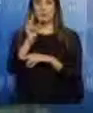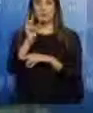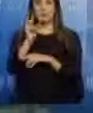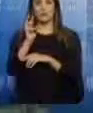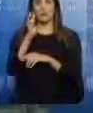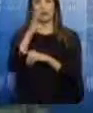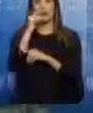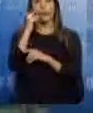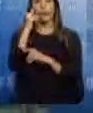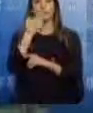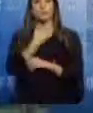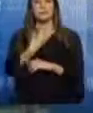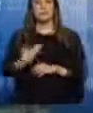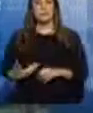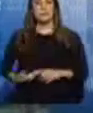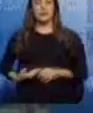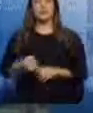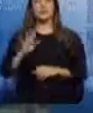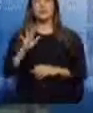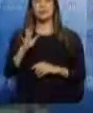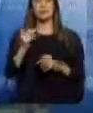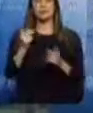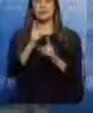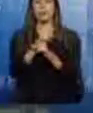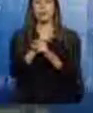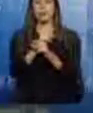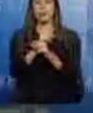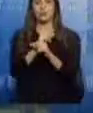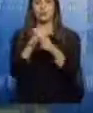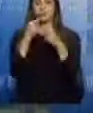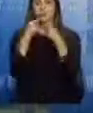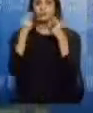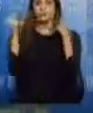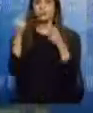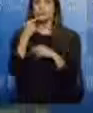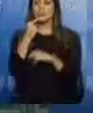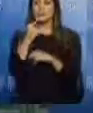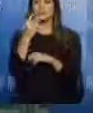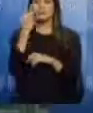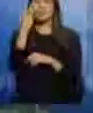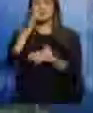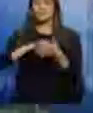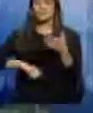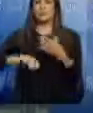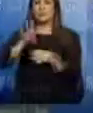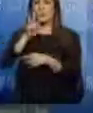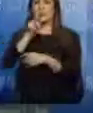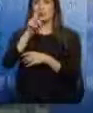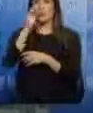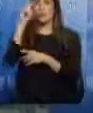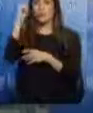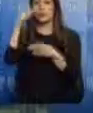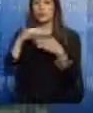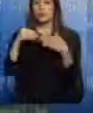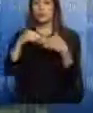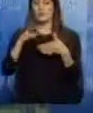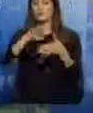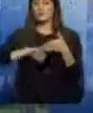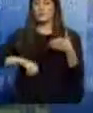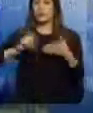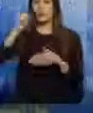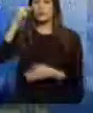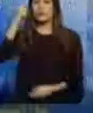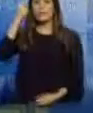jefe de Estado, Rafael Correa, mediante su cuenta de Twitter, se refirió al débito por 41 millones de dólares que el